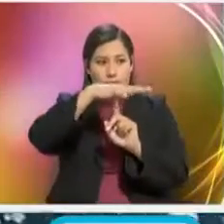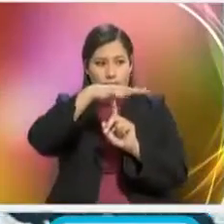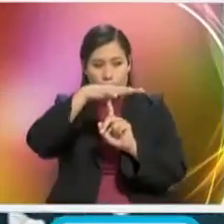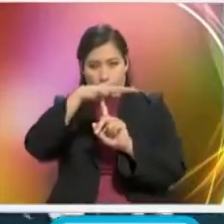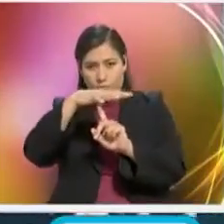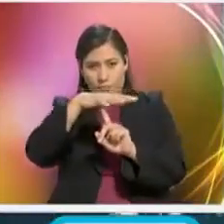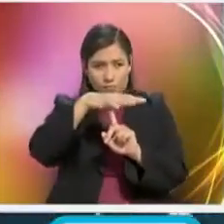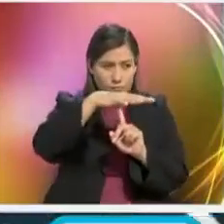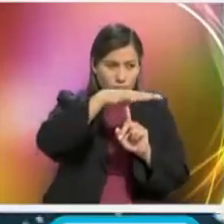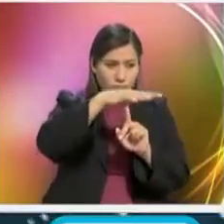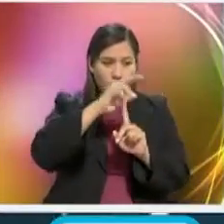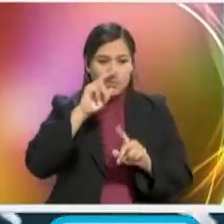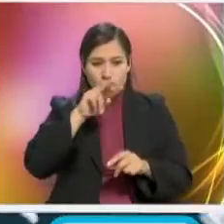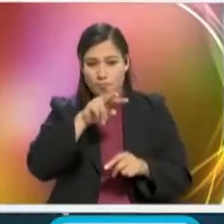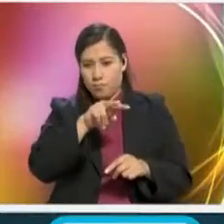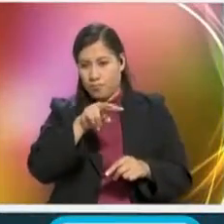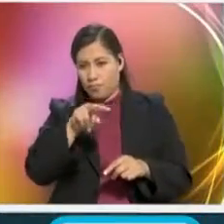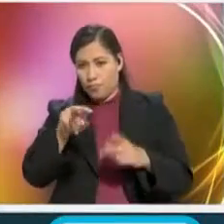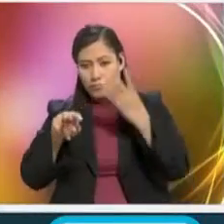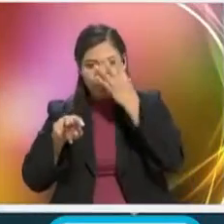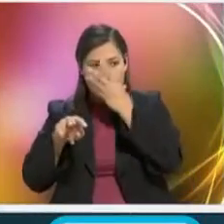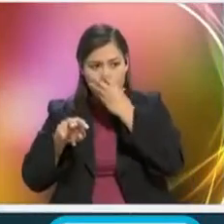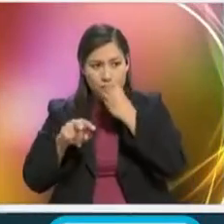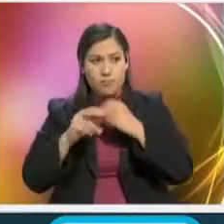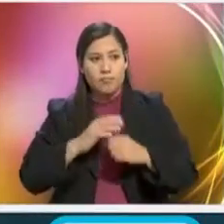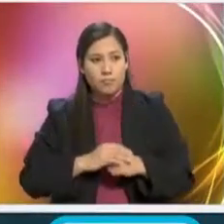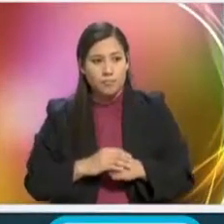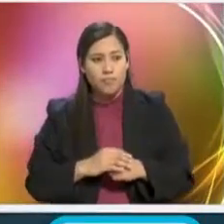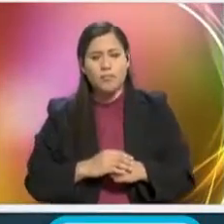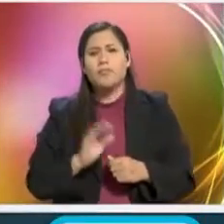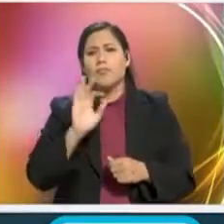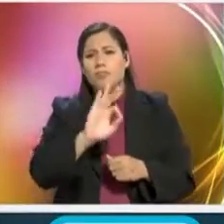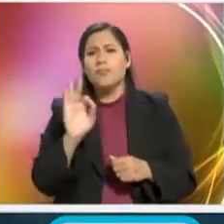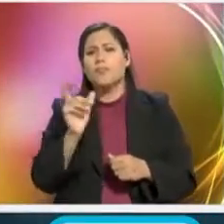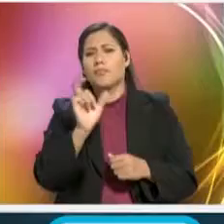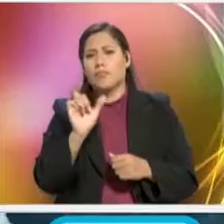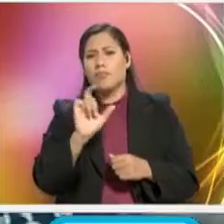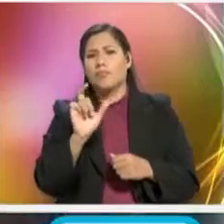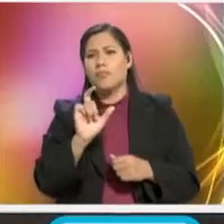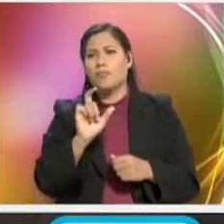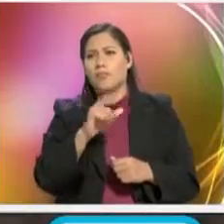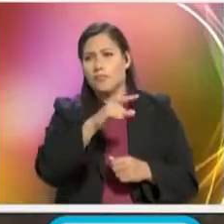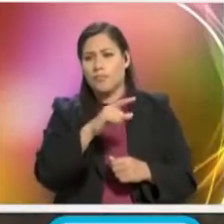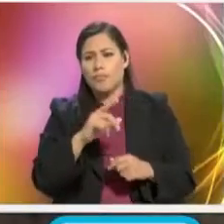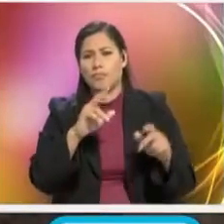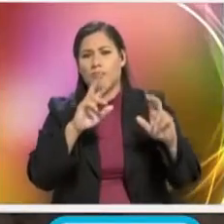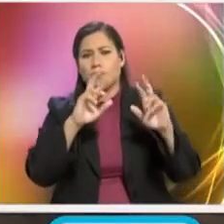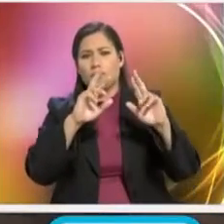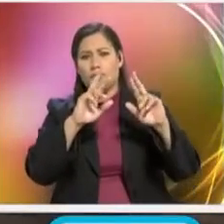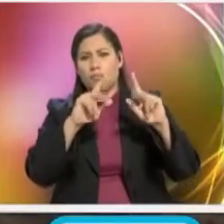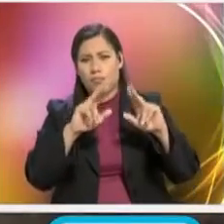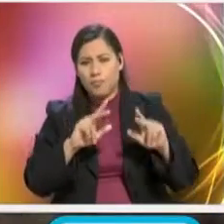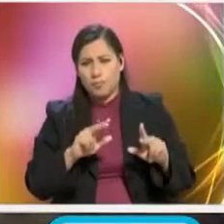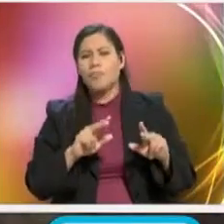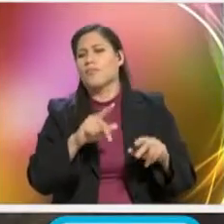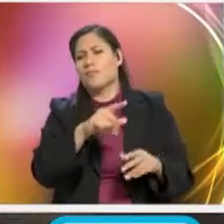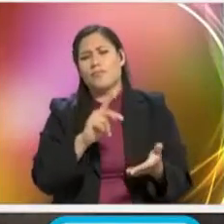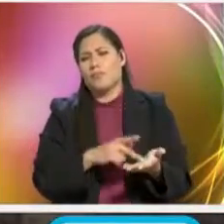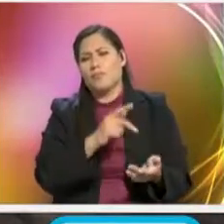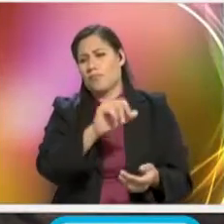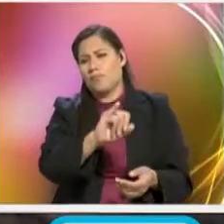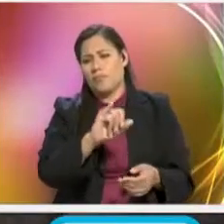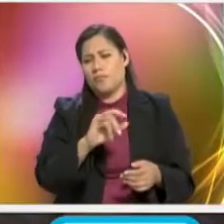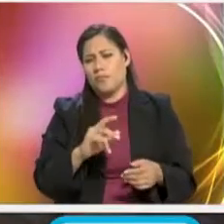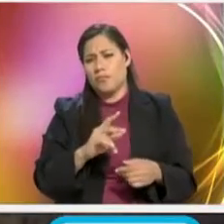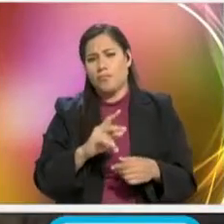¿no? La belleza y, bueno, verdaderamente... ¿En qué época del año ocurre esto? Que se esto derritan. ¿O es constantemente? No, es constante, es un, Ok. ciclo, es